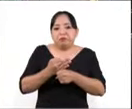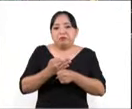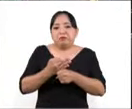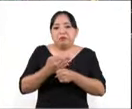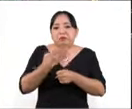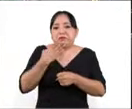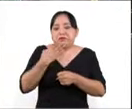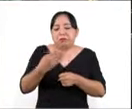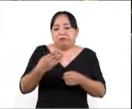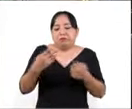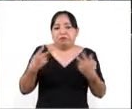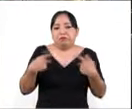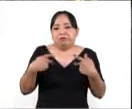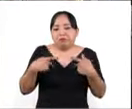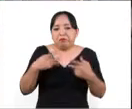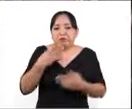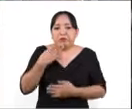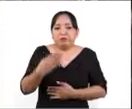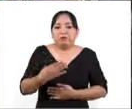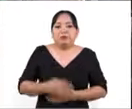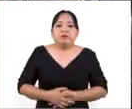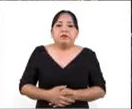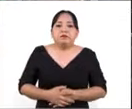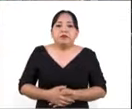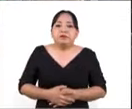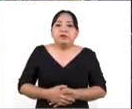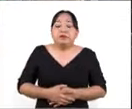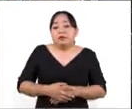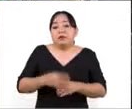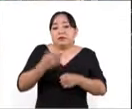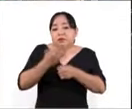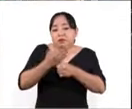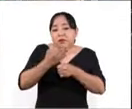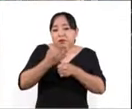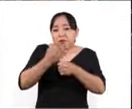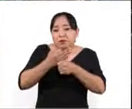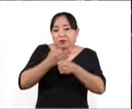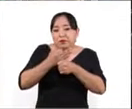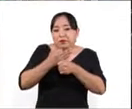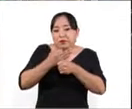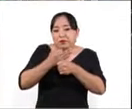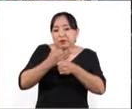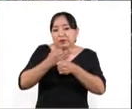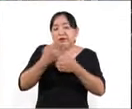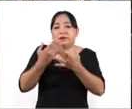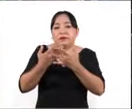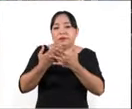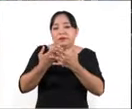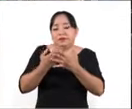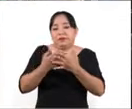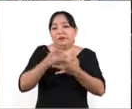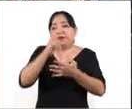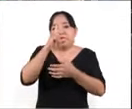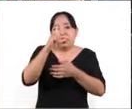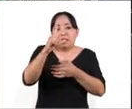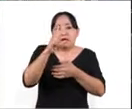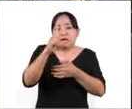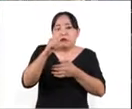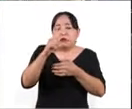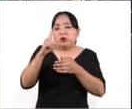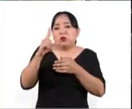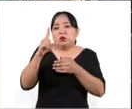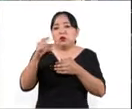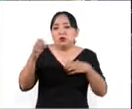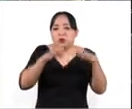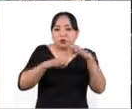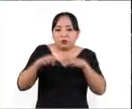Estamos por recibir el informe por parte de Comisión Federal de Electricidad de en qué momento será restablecido todo el